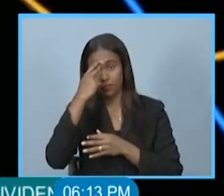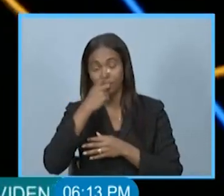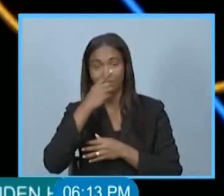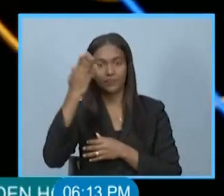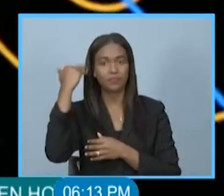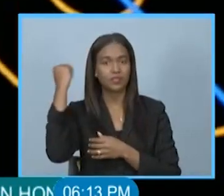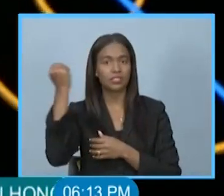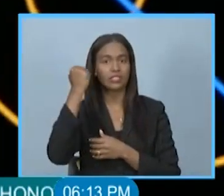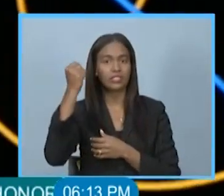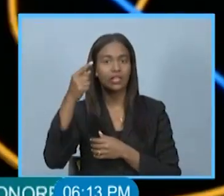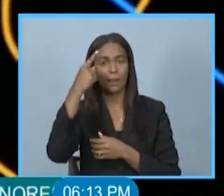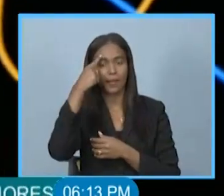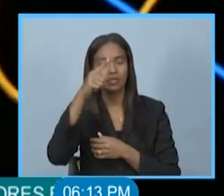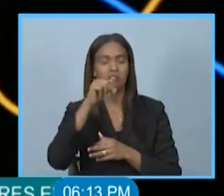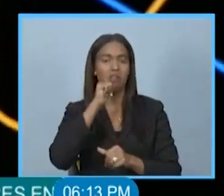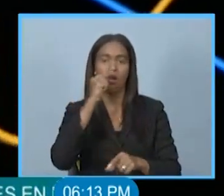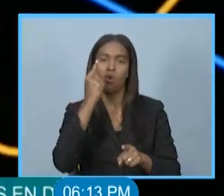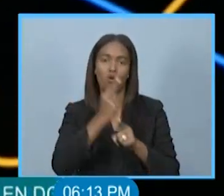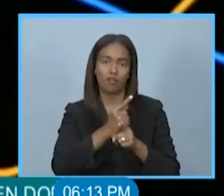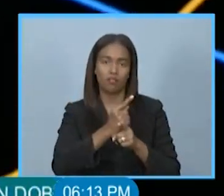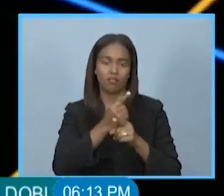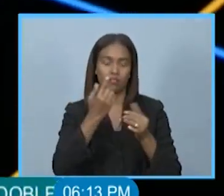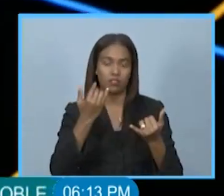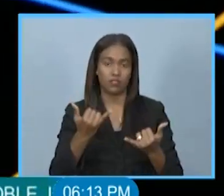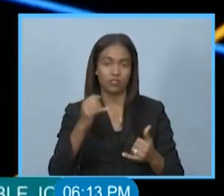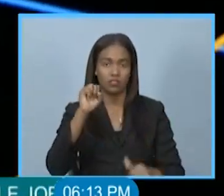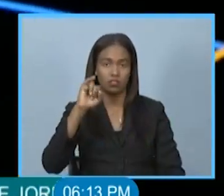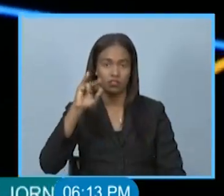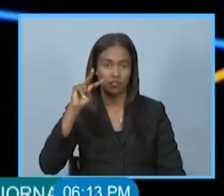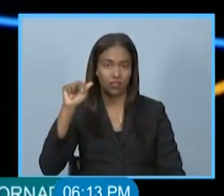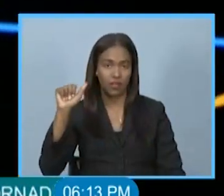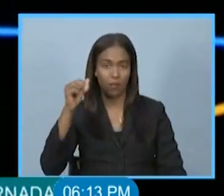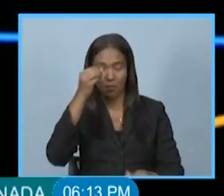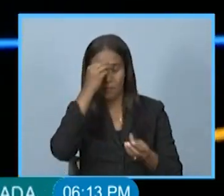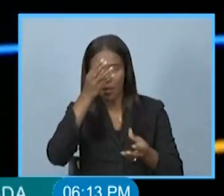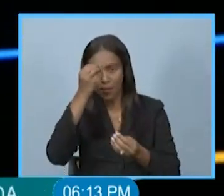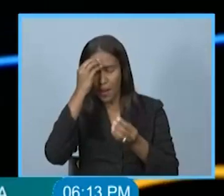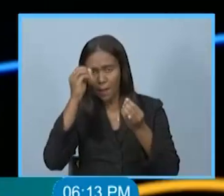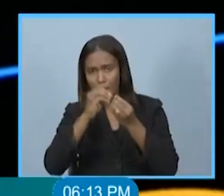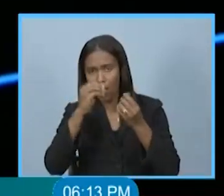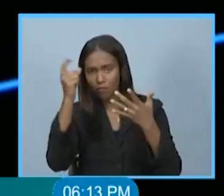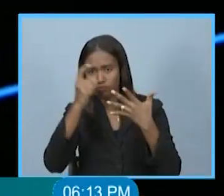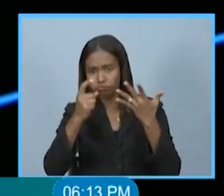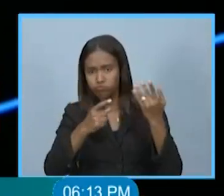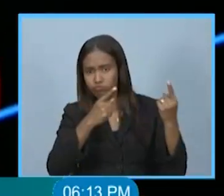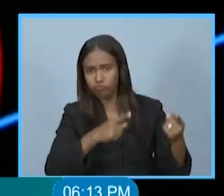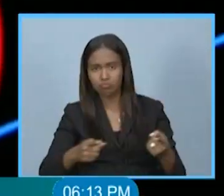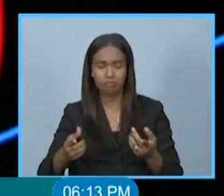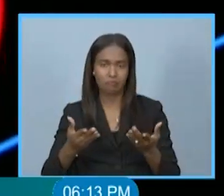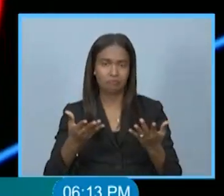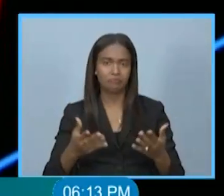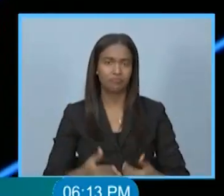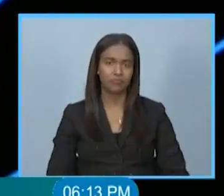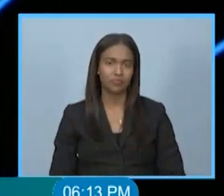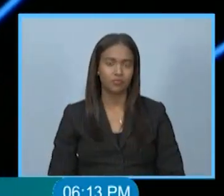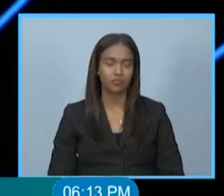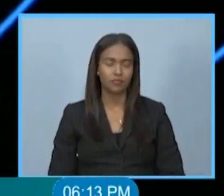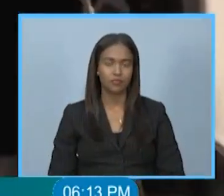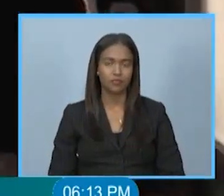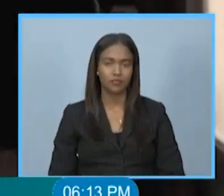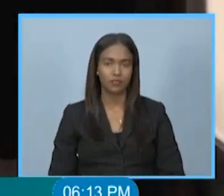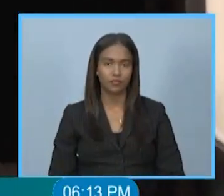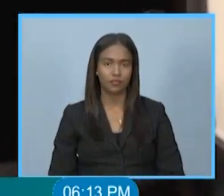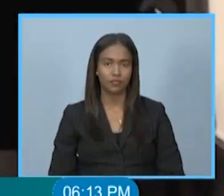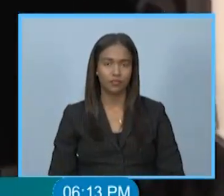la cual calificó de infundada nuestra compañera Silvia Infante tiene detalles de las declaraciones del congresista escuchemos